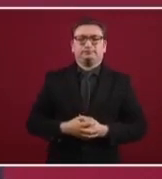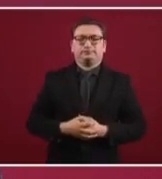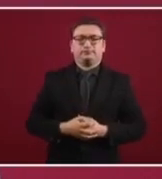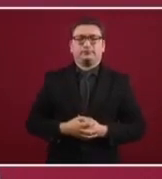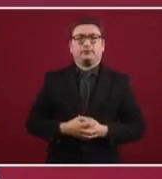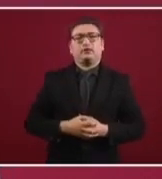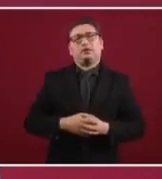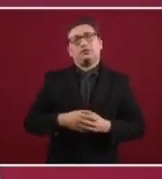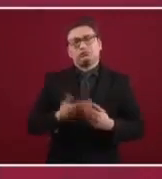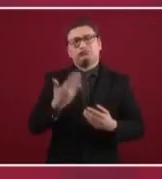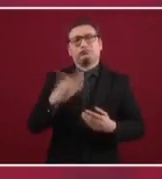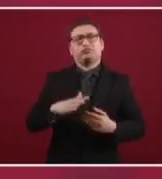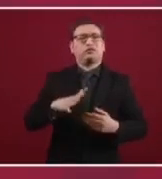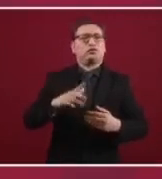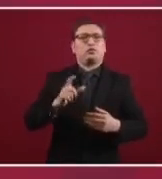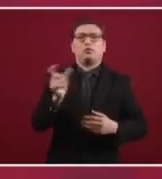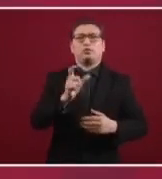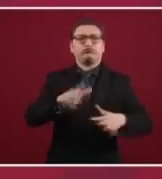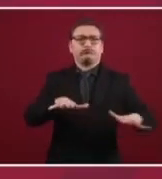de sismos.